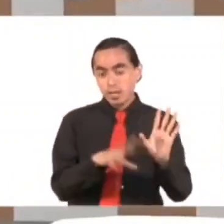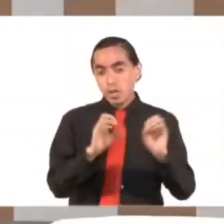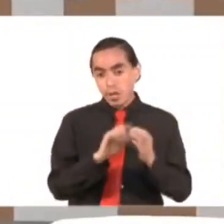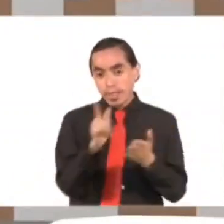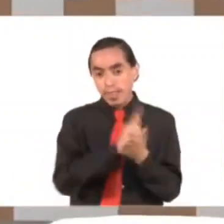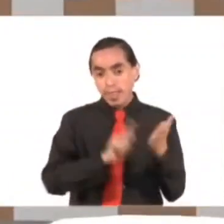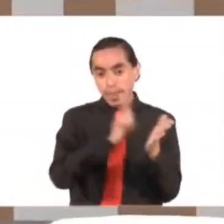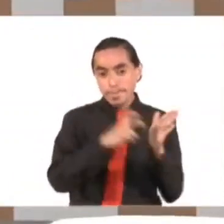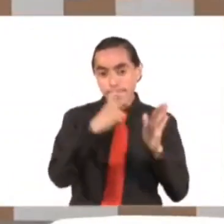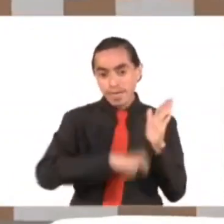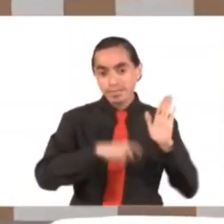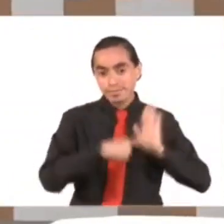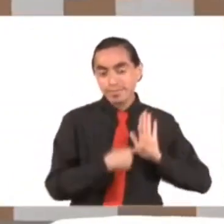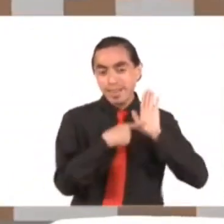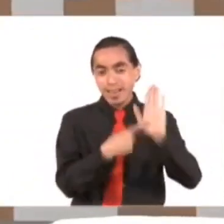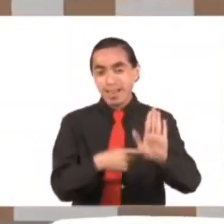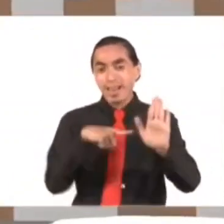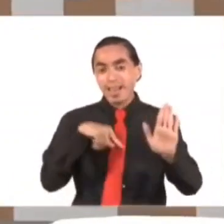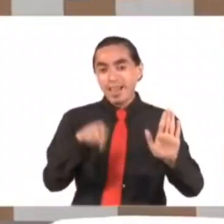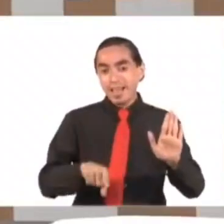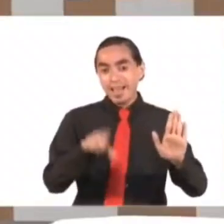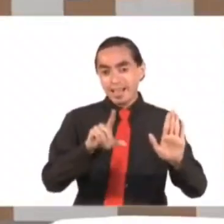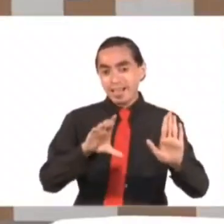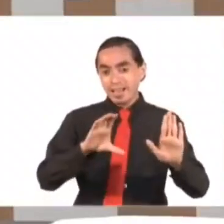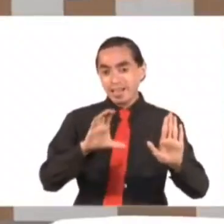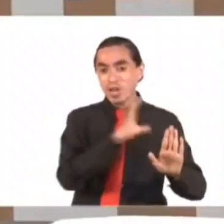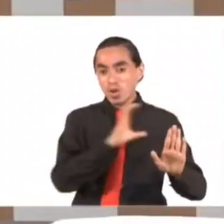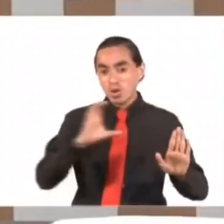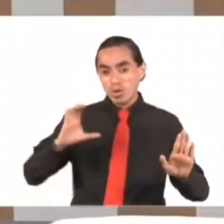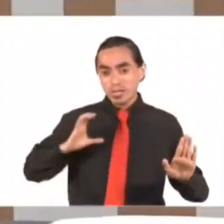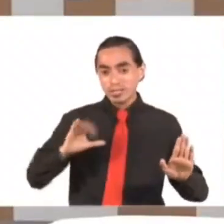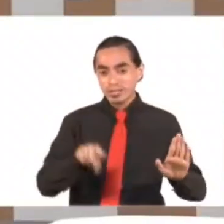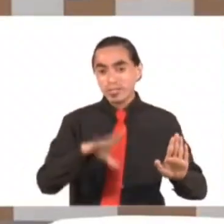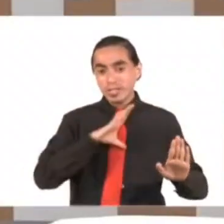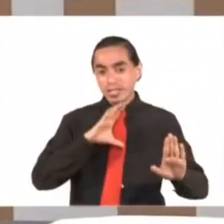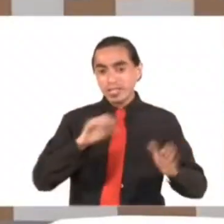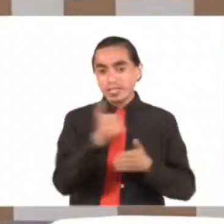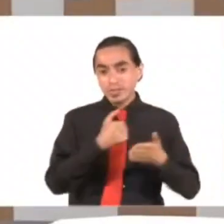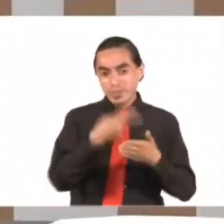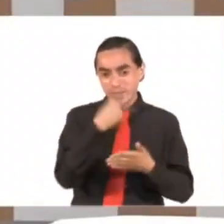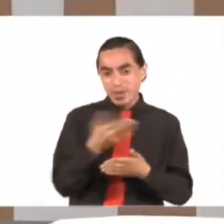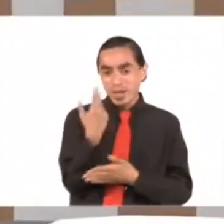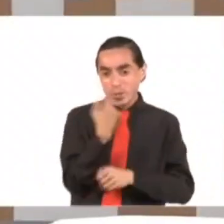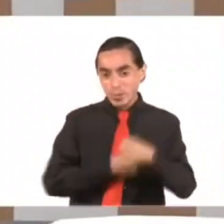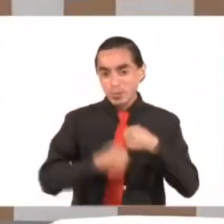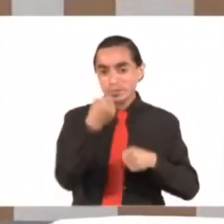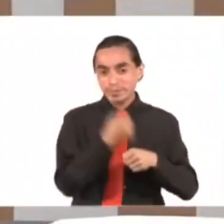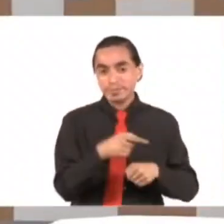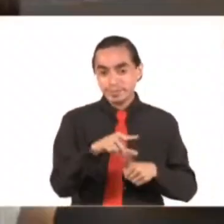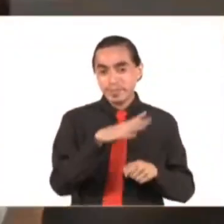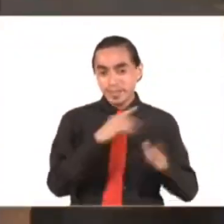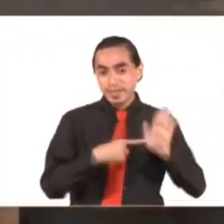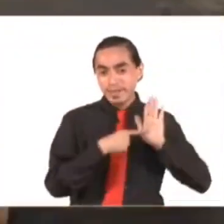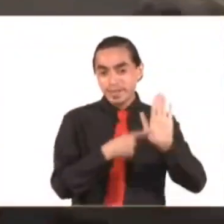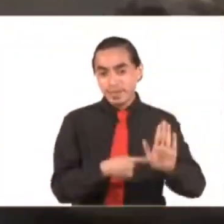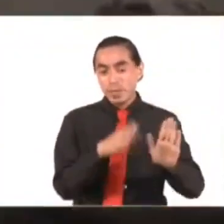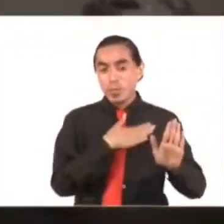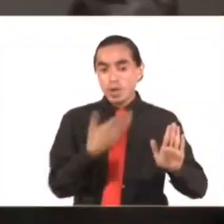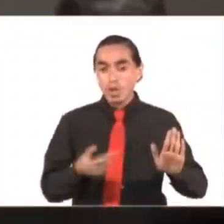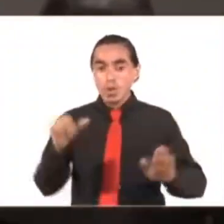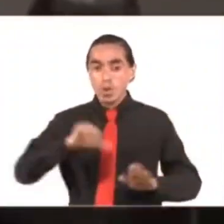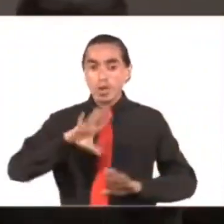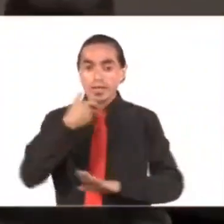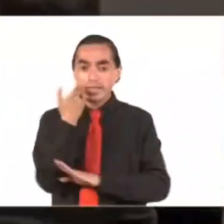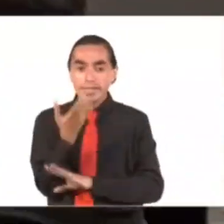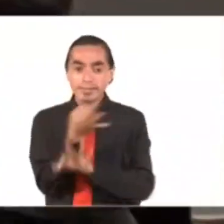reformas de leyes fueron presentadas al Congreso de la Ciudad de México el año pasado, en la segunda parte del 2022, y tengo hoy para informar la buena